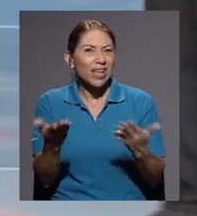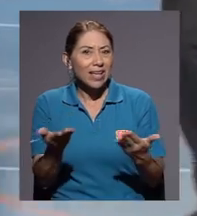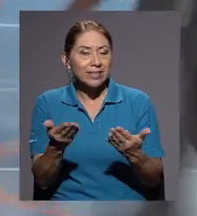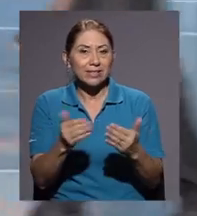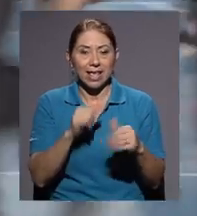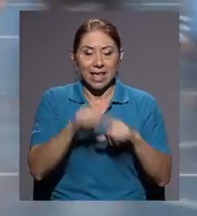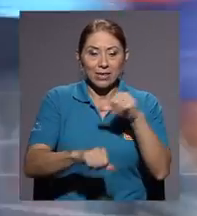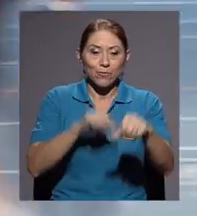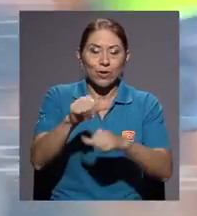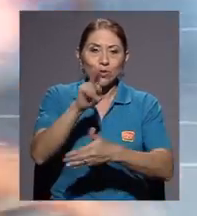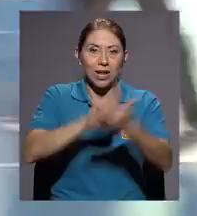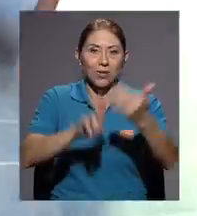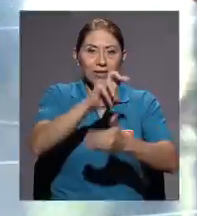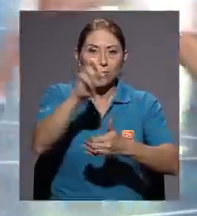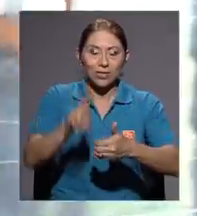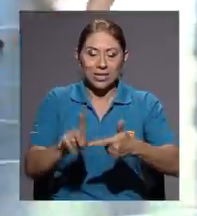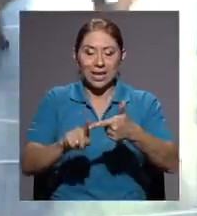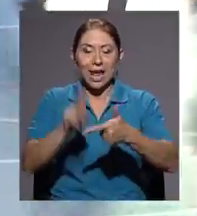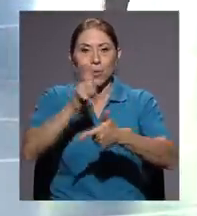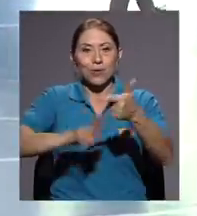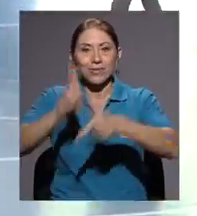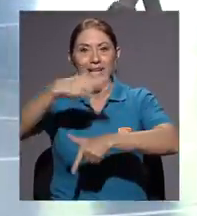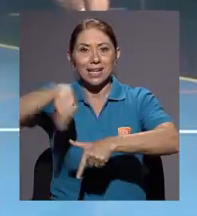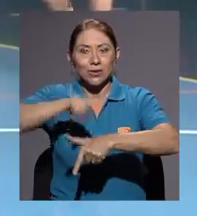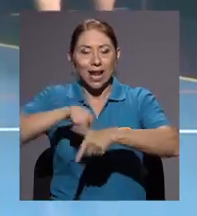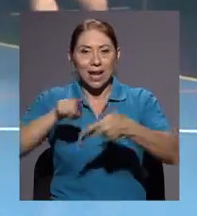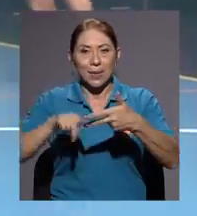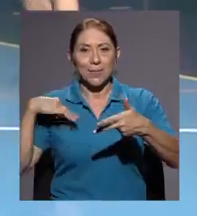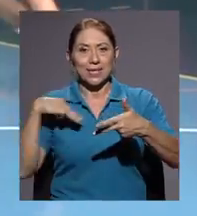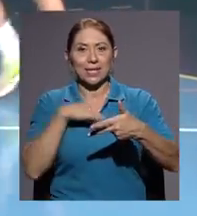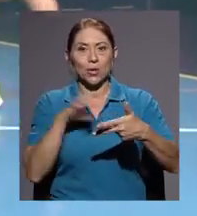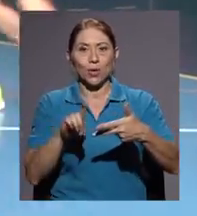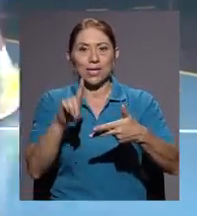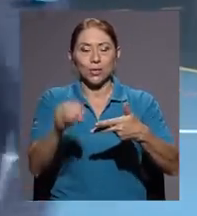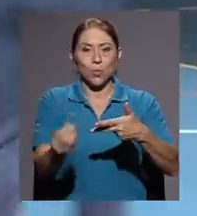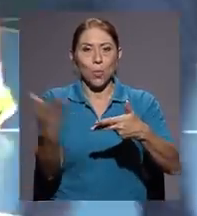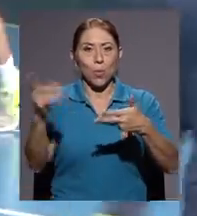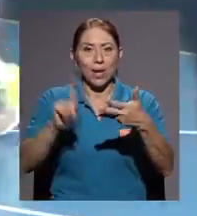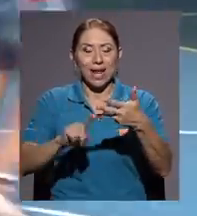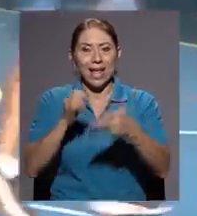Costa Rica, la Universidad Nacional, el Ministerio de Educación Pública,